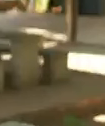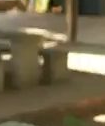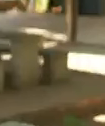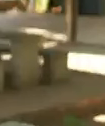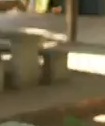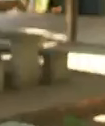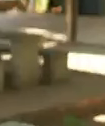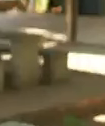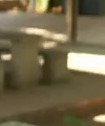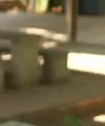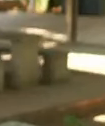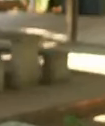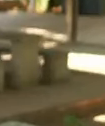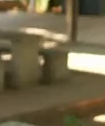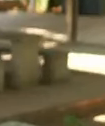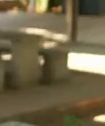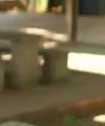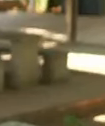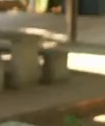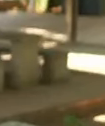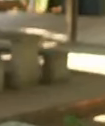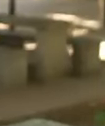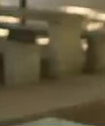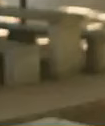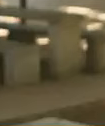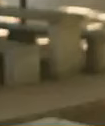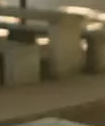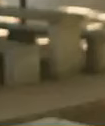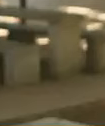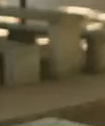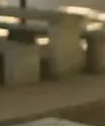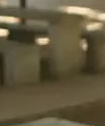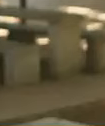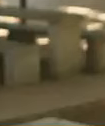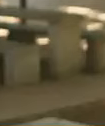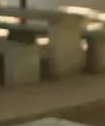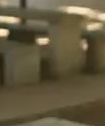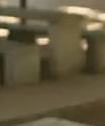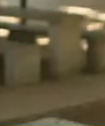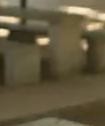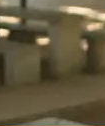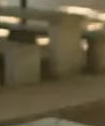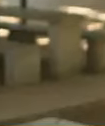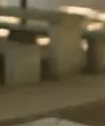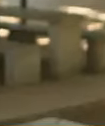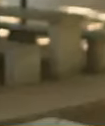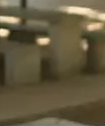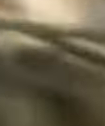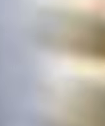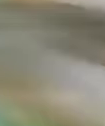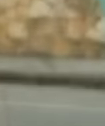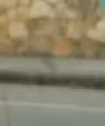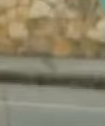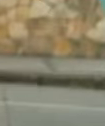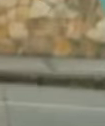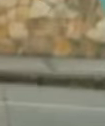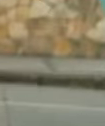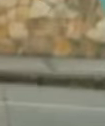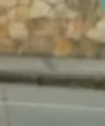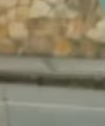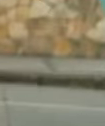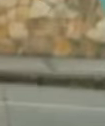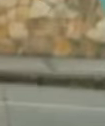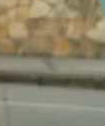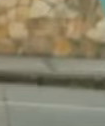En Yucatán se come mucha fritanga y mucha comida industrializada. Entonces yo dije, en esta escuela tenemos que hacer algo. Yo